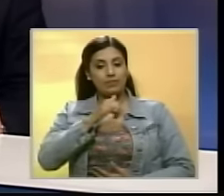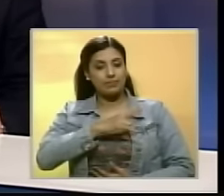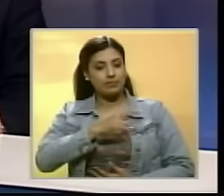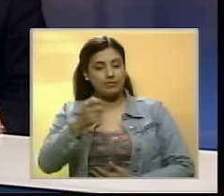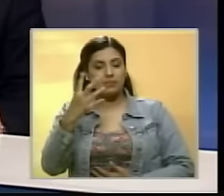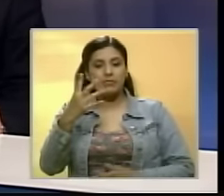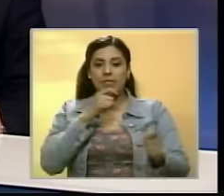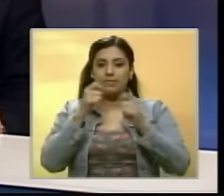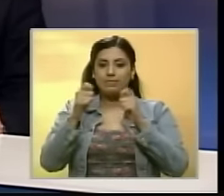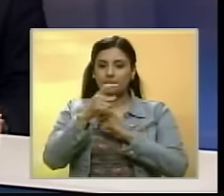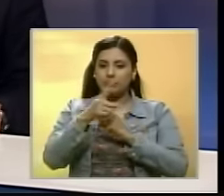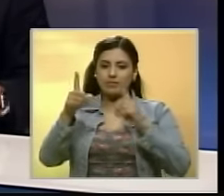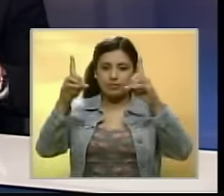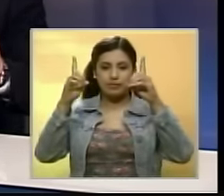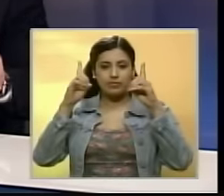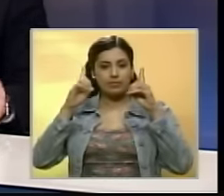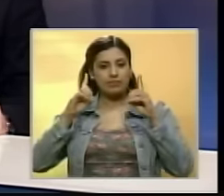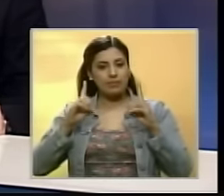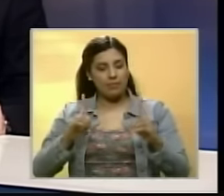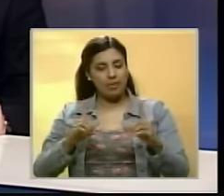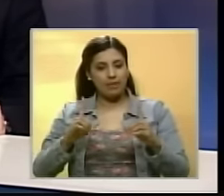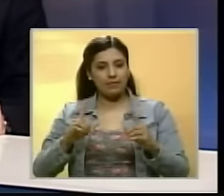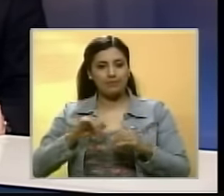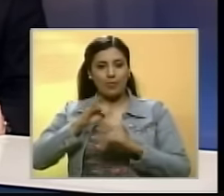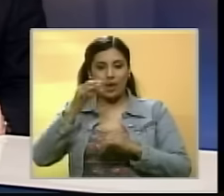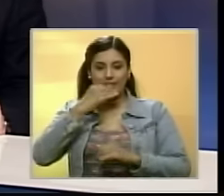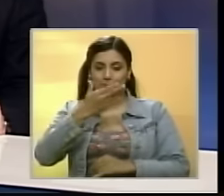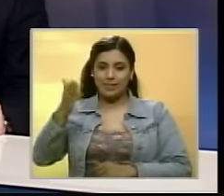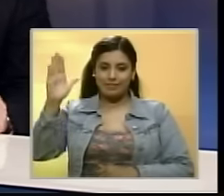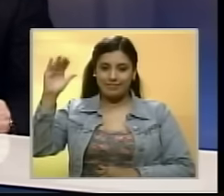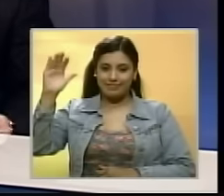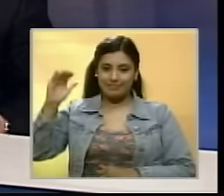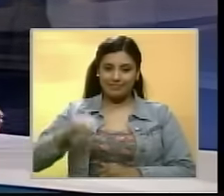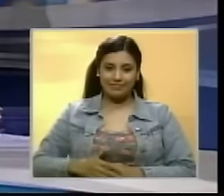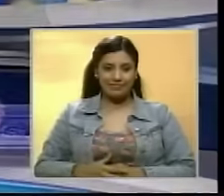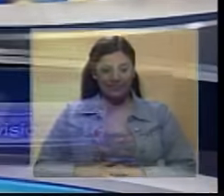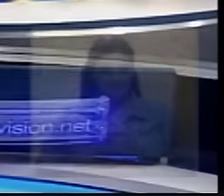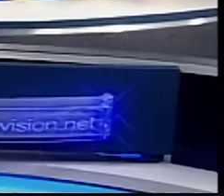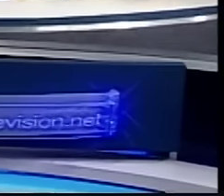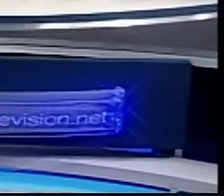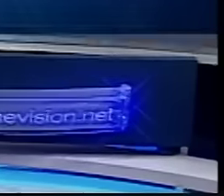venevisión Canal 4 reporta Y ustedes deciden Buenas tardes para